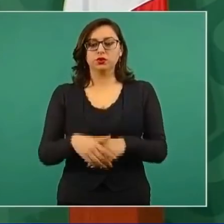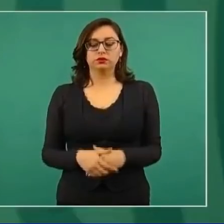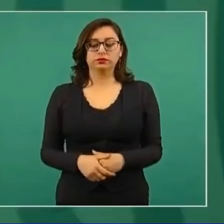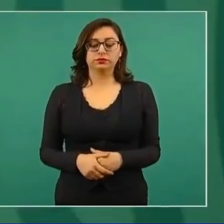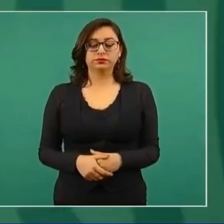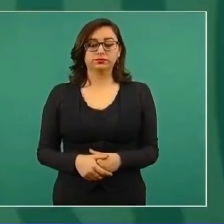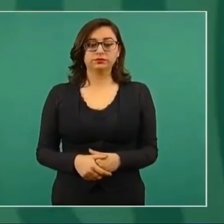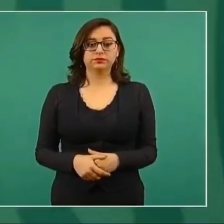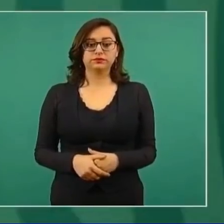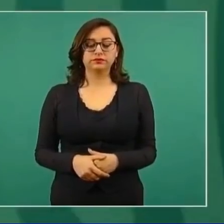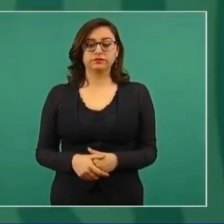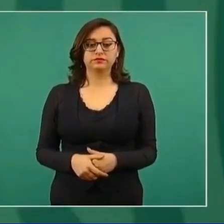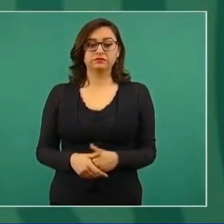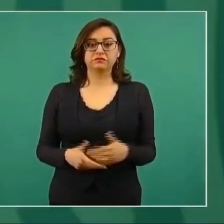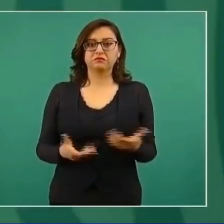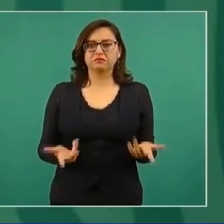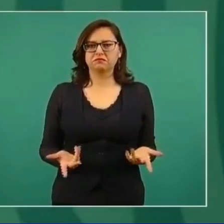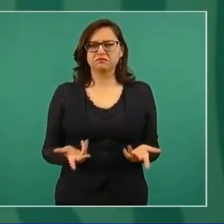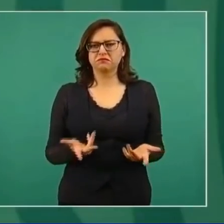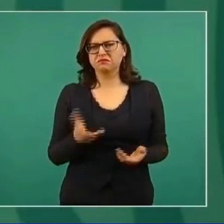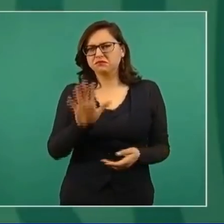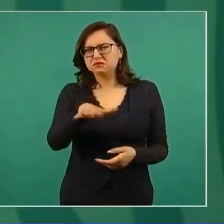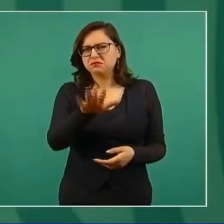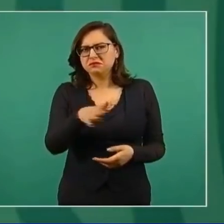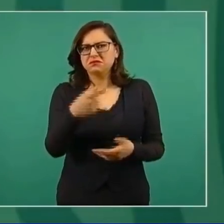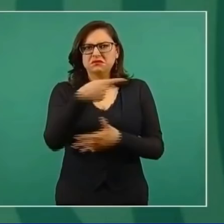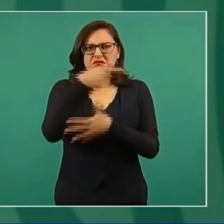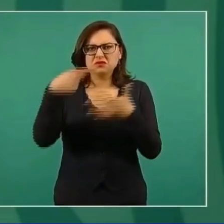irracional, sin fundamento.